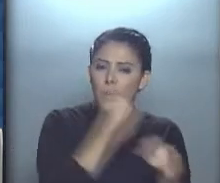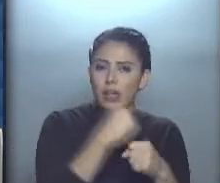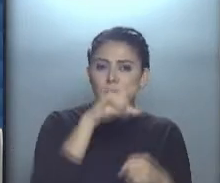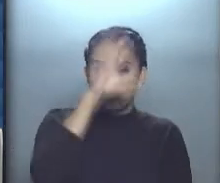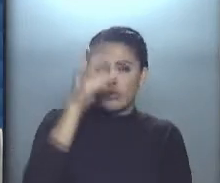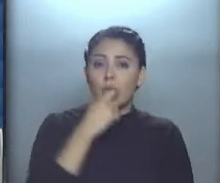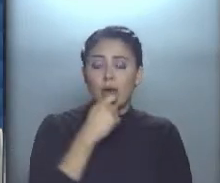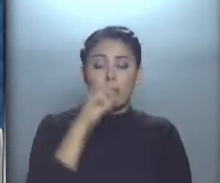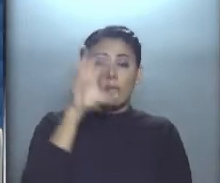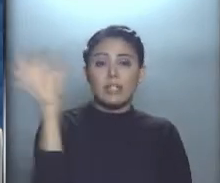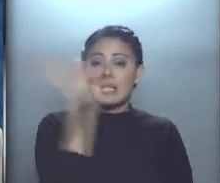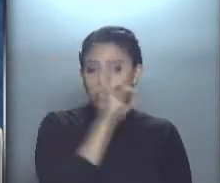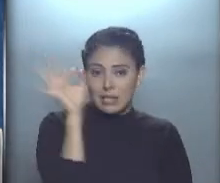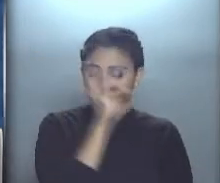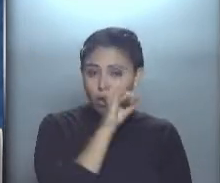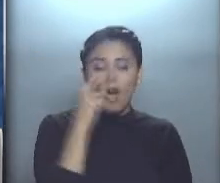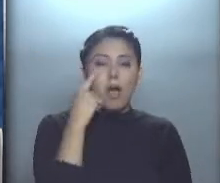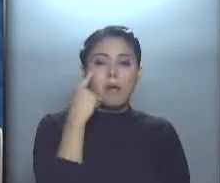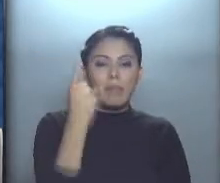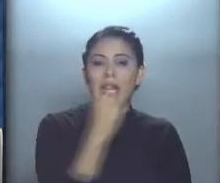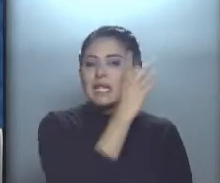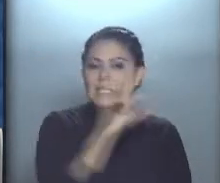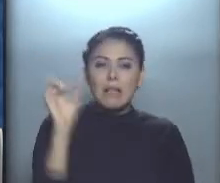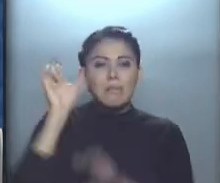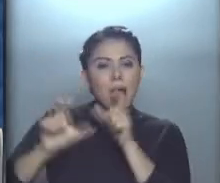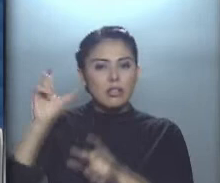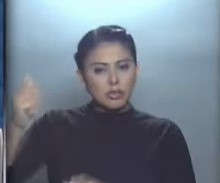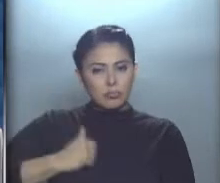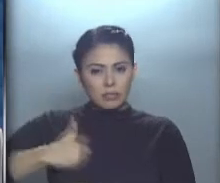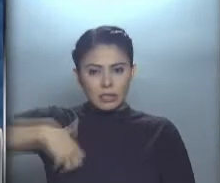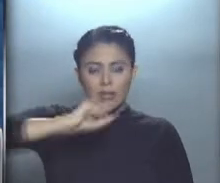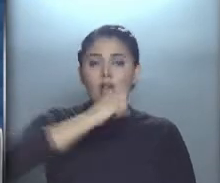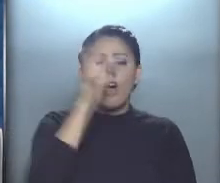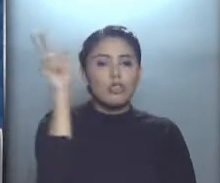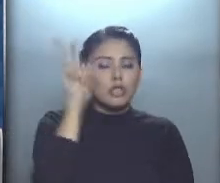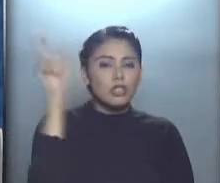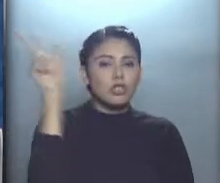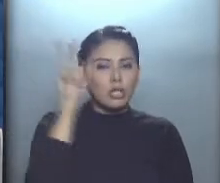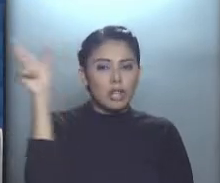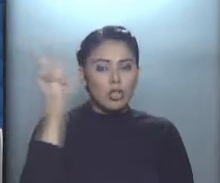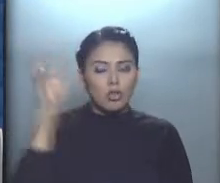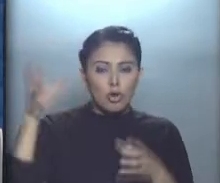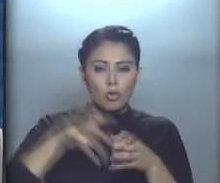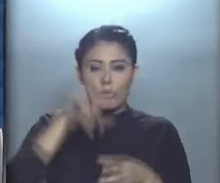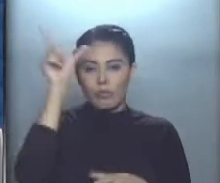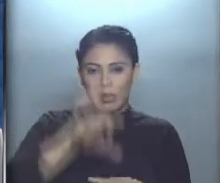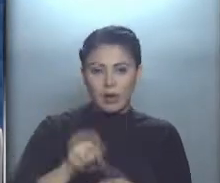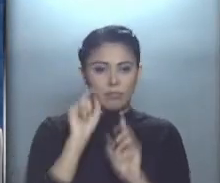En el caso de la provincia del Chaco se han movilizado 1.100 hombres, 888 de las Fuerzas Federales están